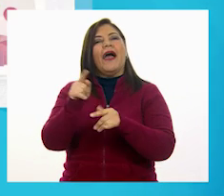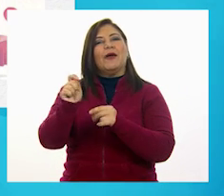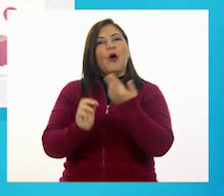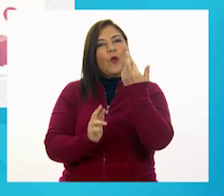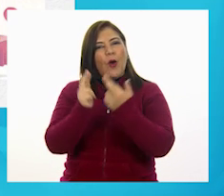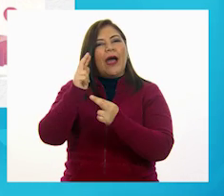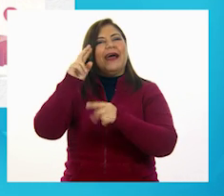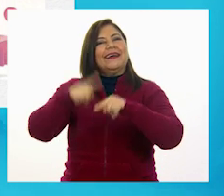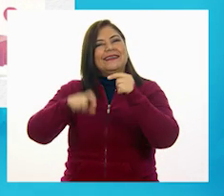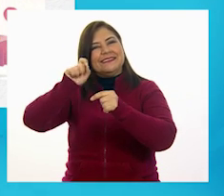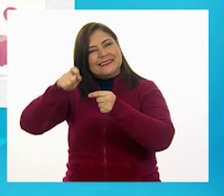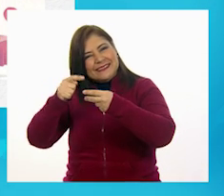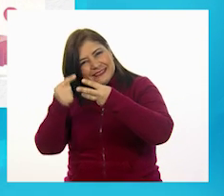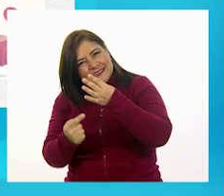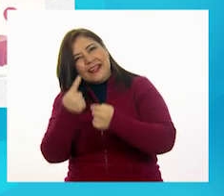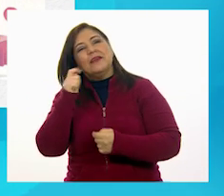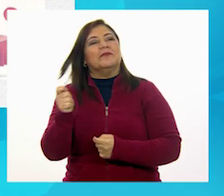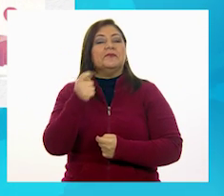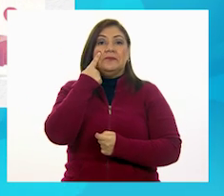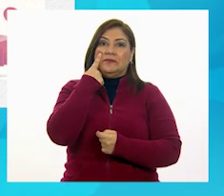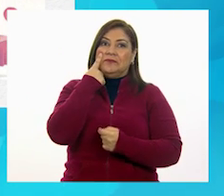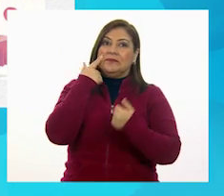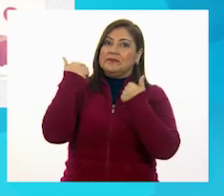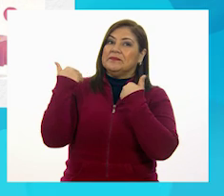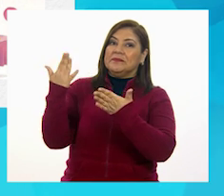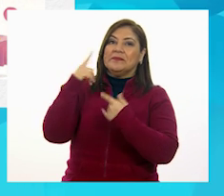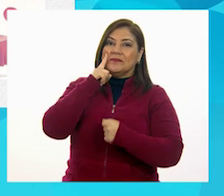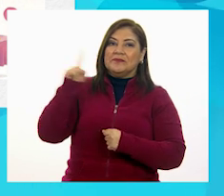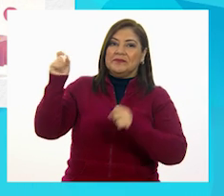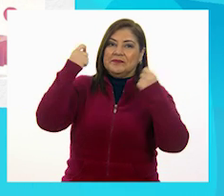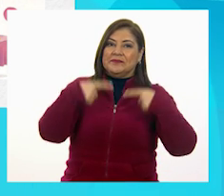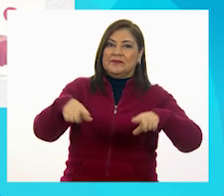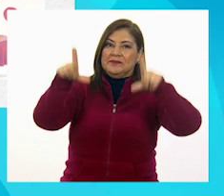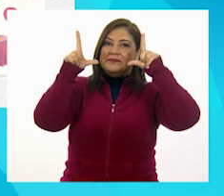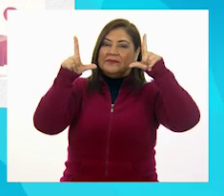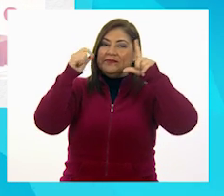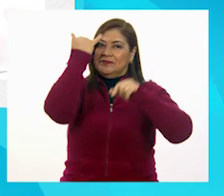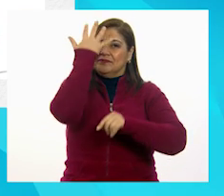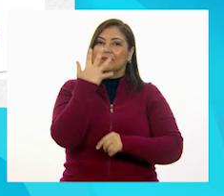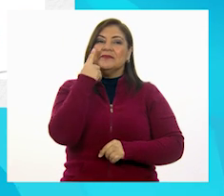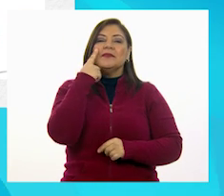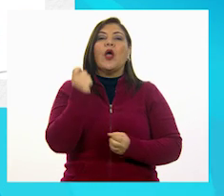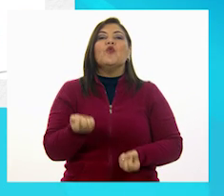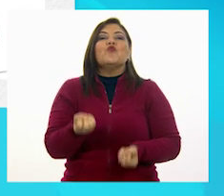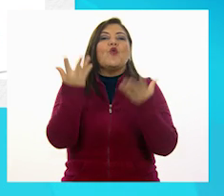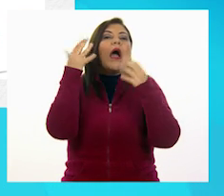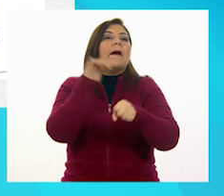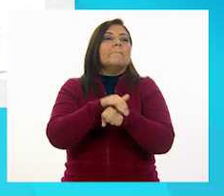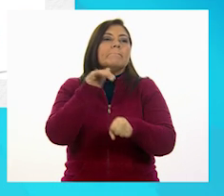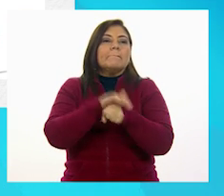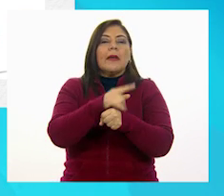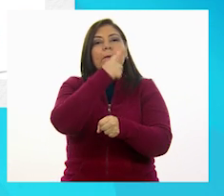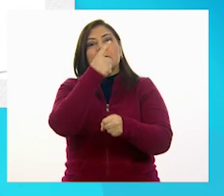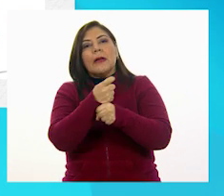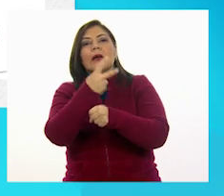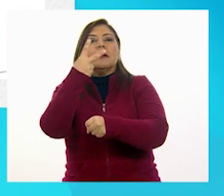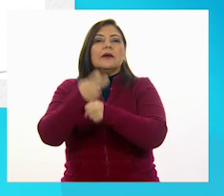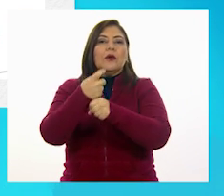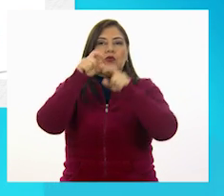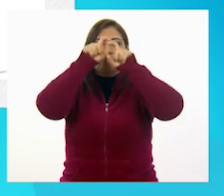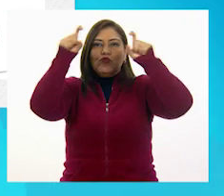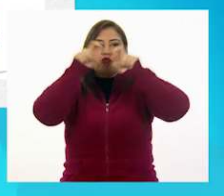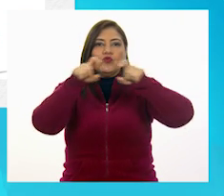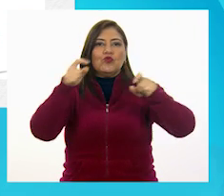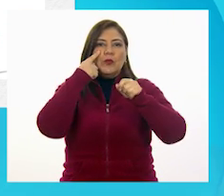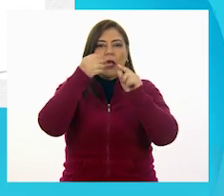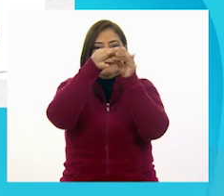puntuación. Y ahora, ta-ta-ta-tan, la siguiente diapositiva para saber cuántos amigos hay en la primera oración y cuántos amigos